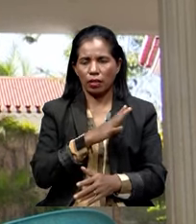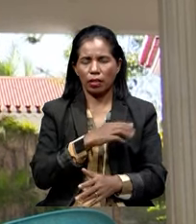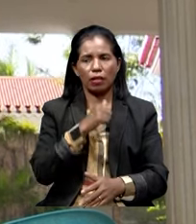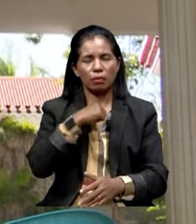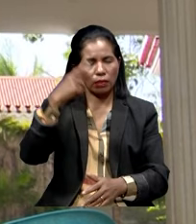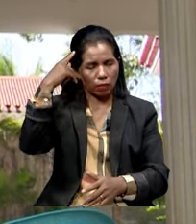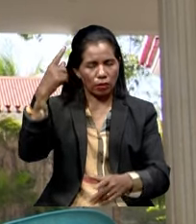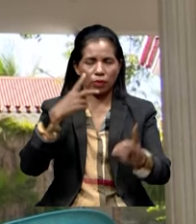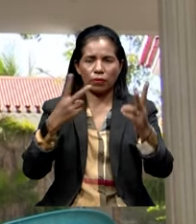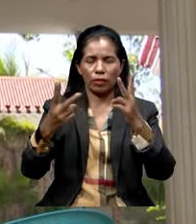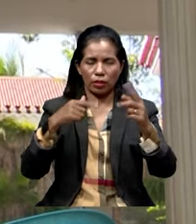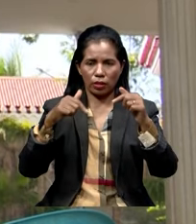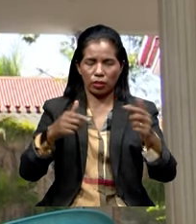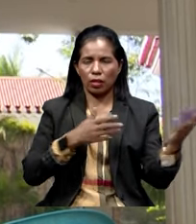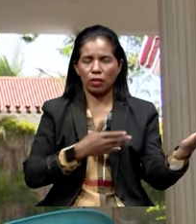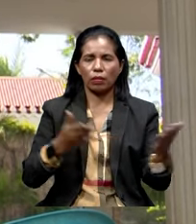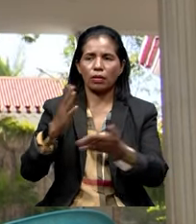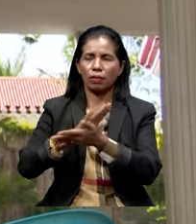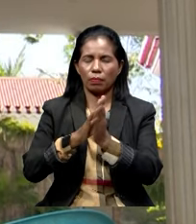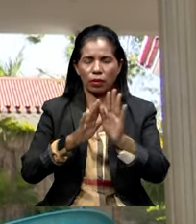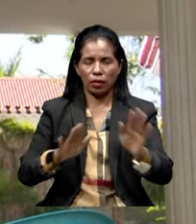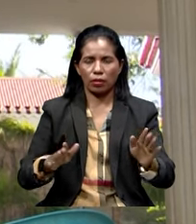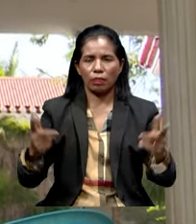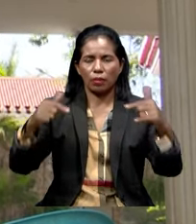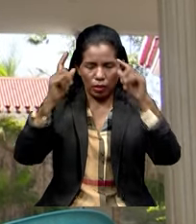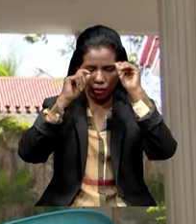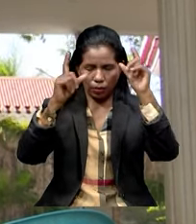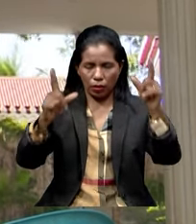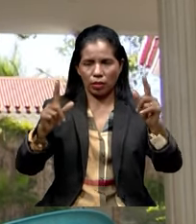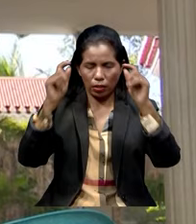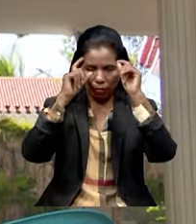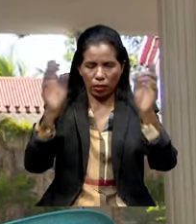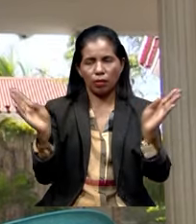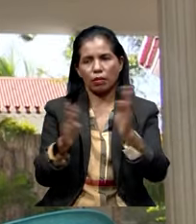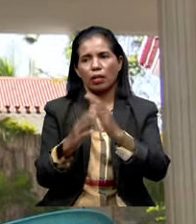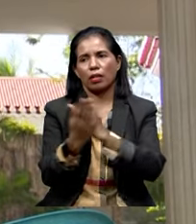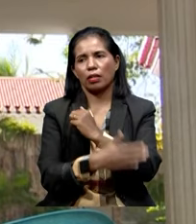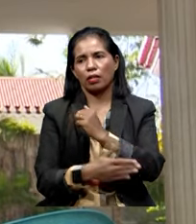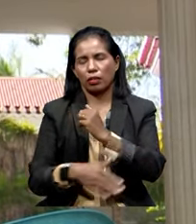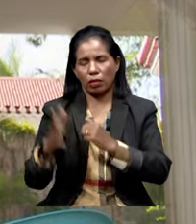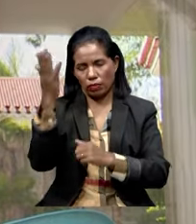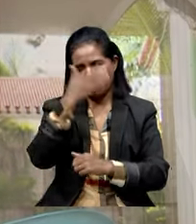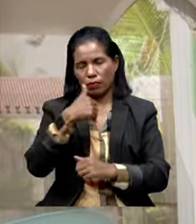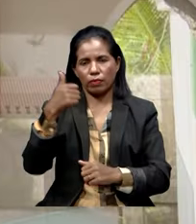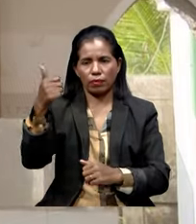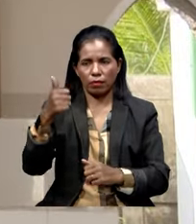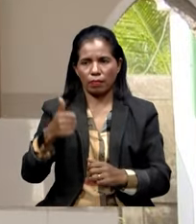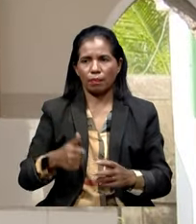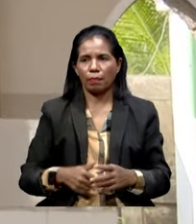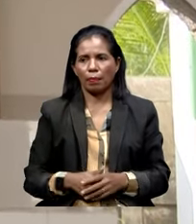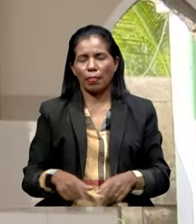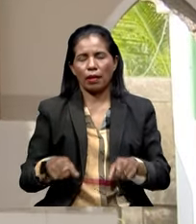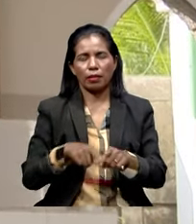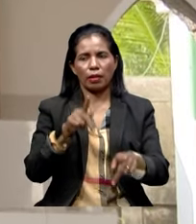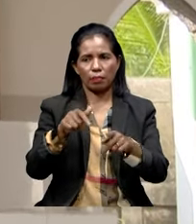papa ni visita ne se lori Paz, dame mai Timor, no Timor se sai na sauna de bem fura que dá. Ana San Sarani Católica,